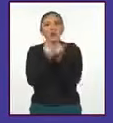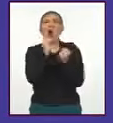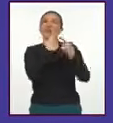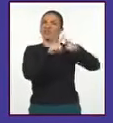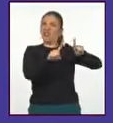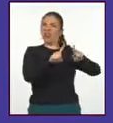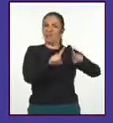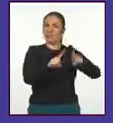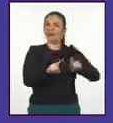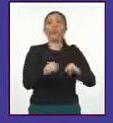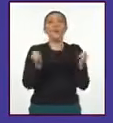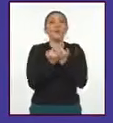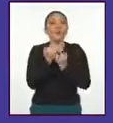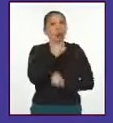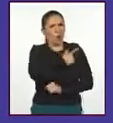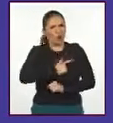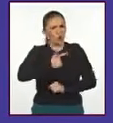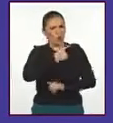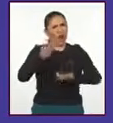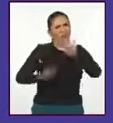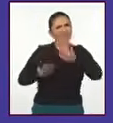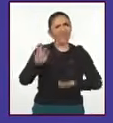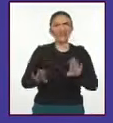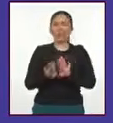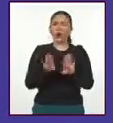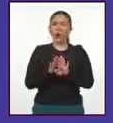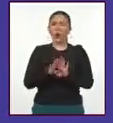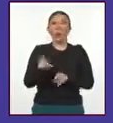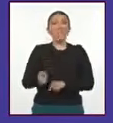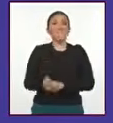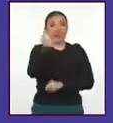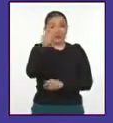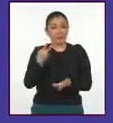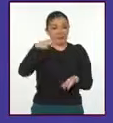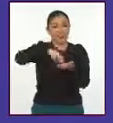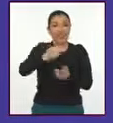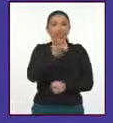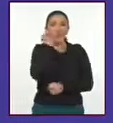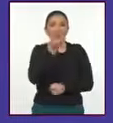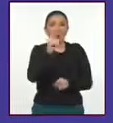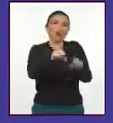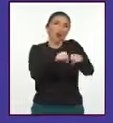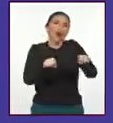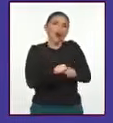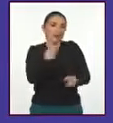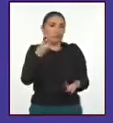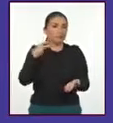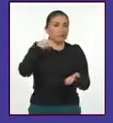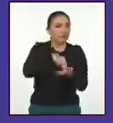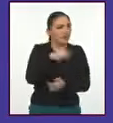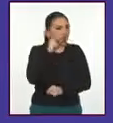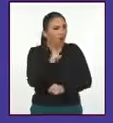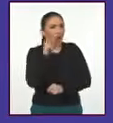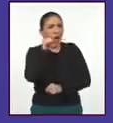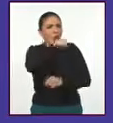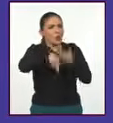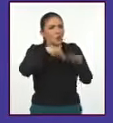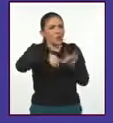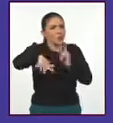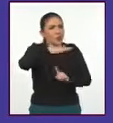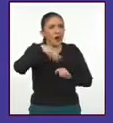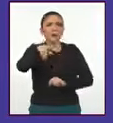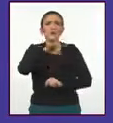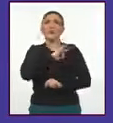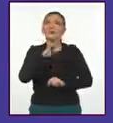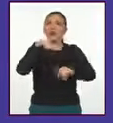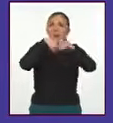gustos que uno los conoce a partir de que uno llega a una escuela, a un salón de clases, que es a partir de ese espacio de donde uno puede